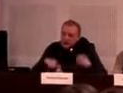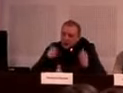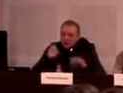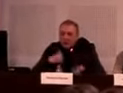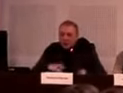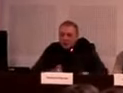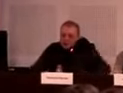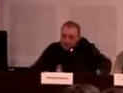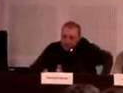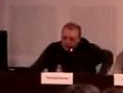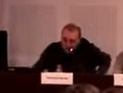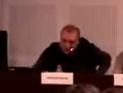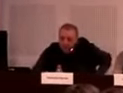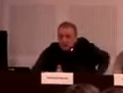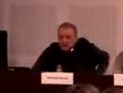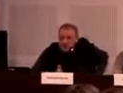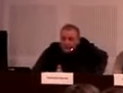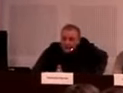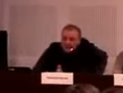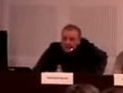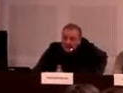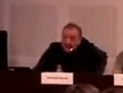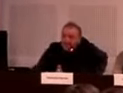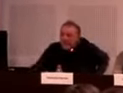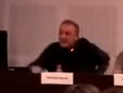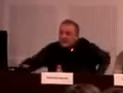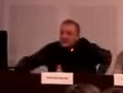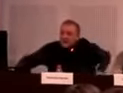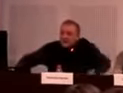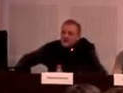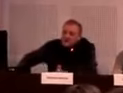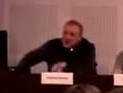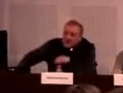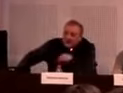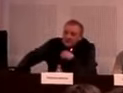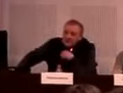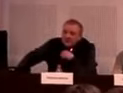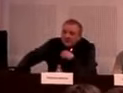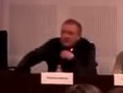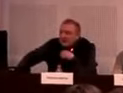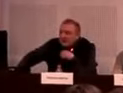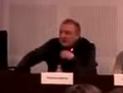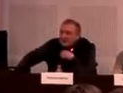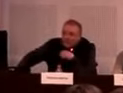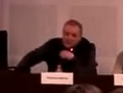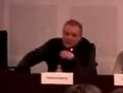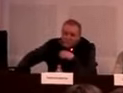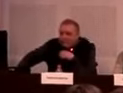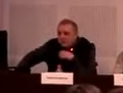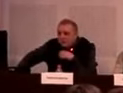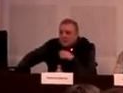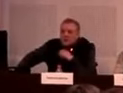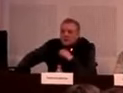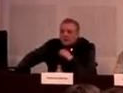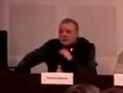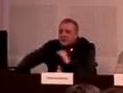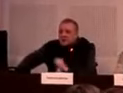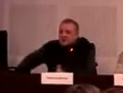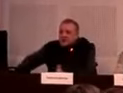que noto los otros efectos. El problema del Viagra es que a mí me dan todos los efectos